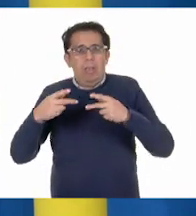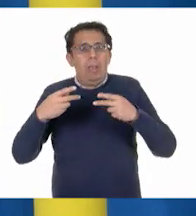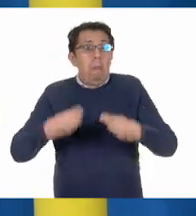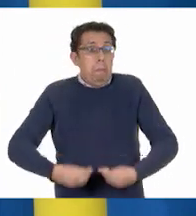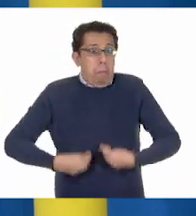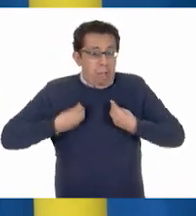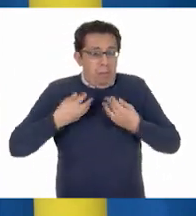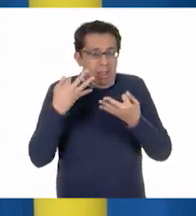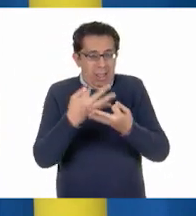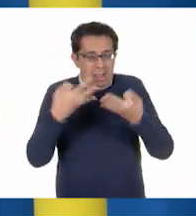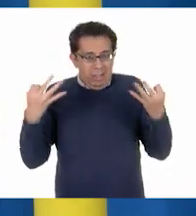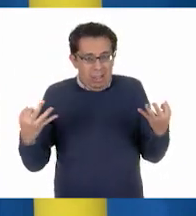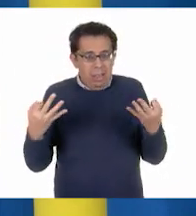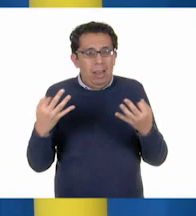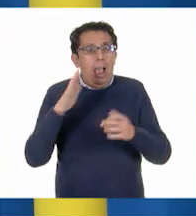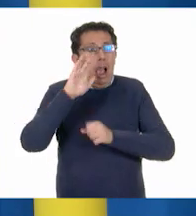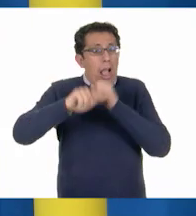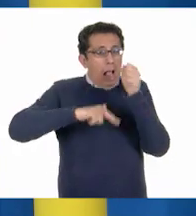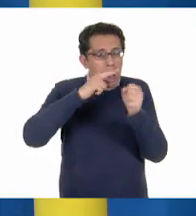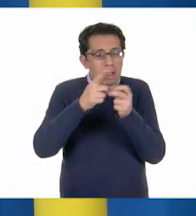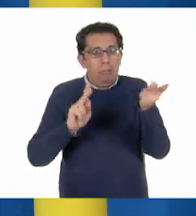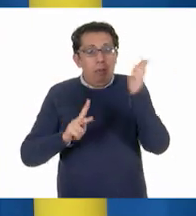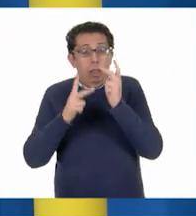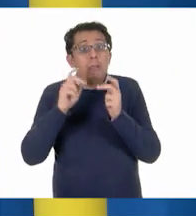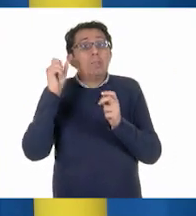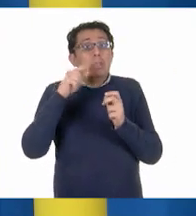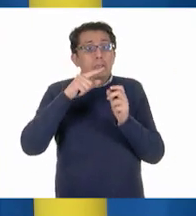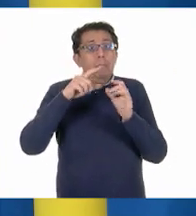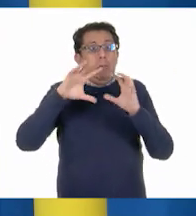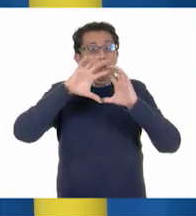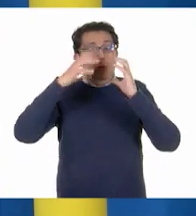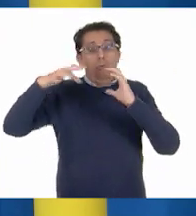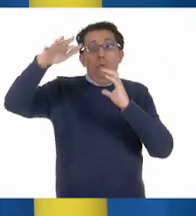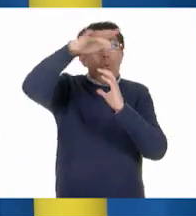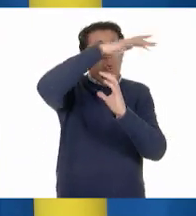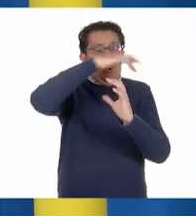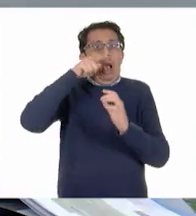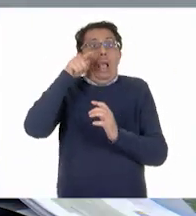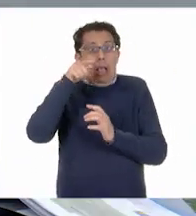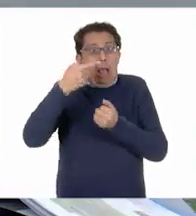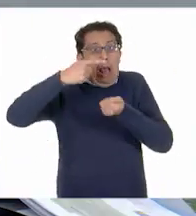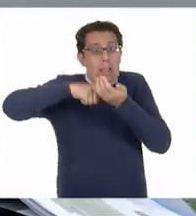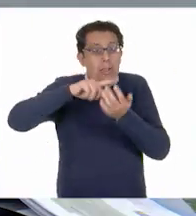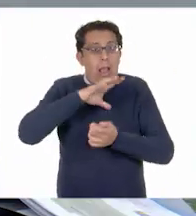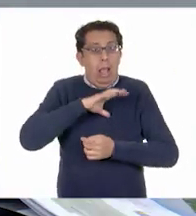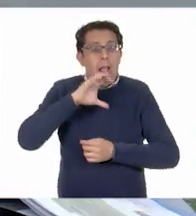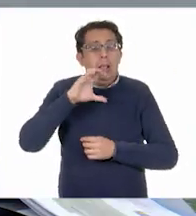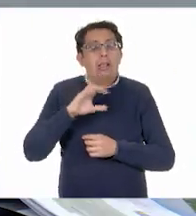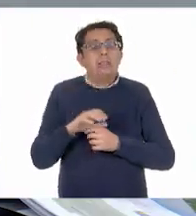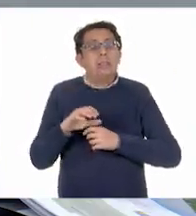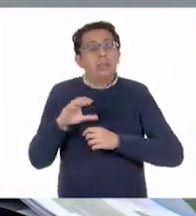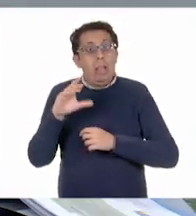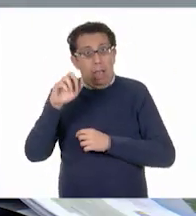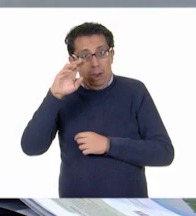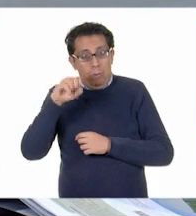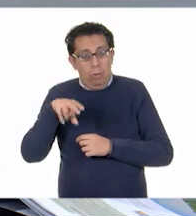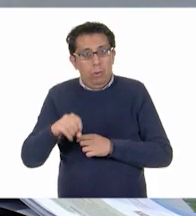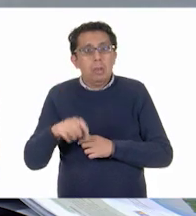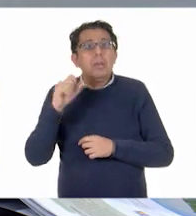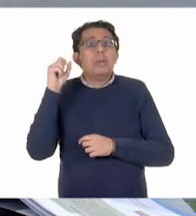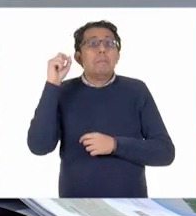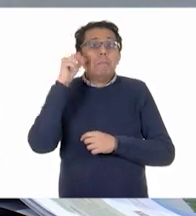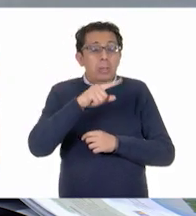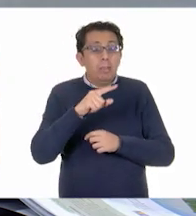plantas y animales, en la atmósfera en forma de dióxido de carbono. En el humo de los coches y en el humo de